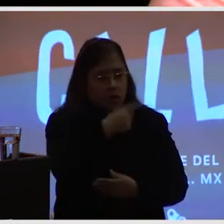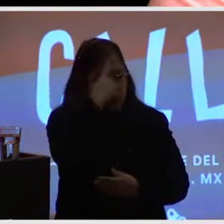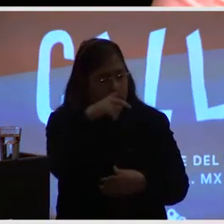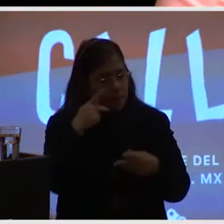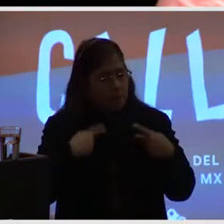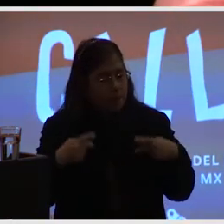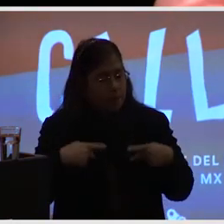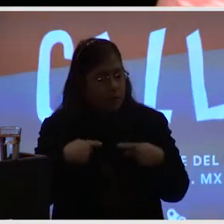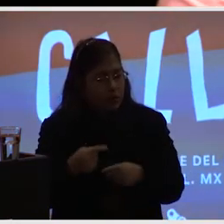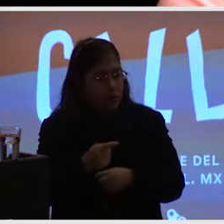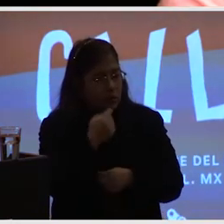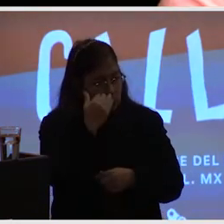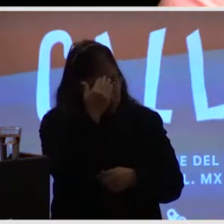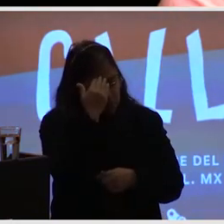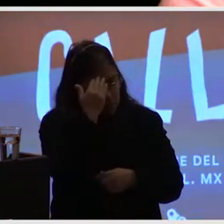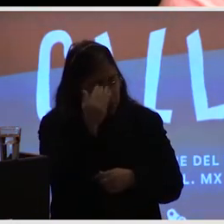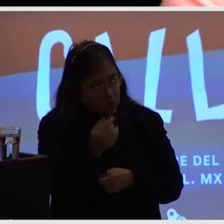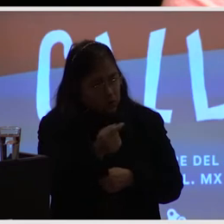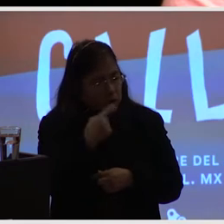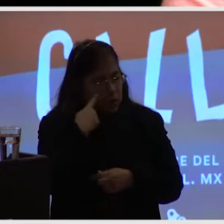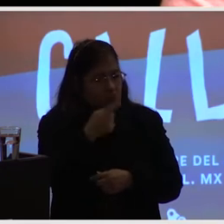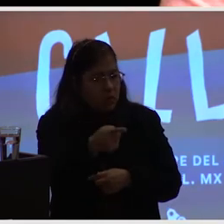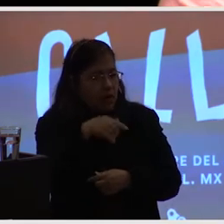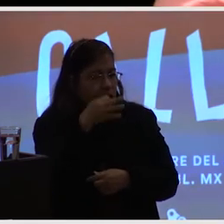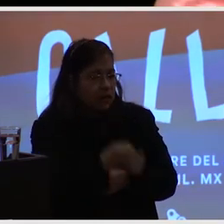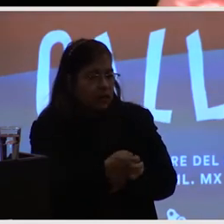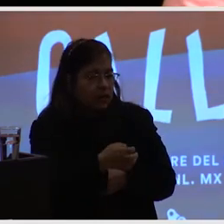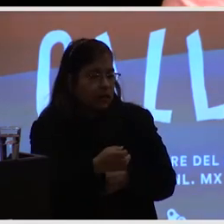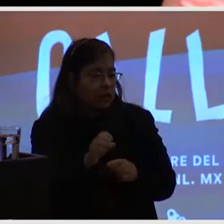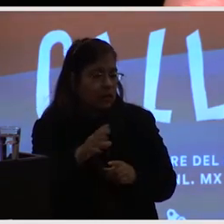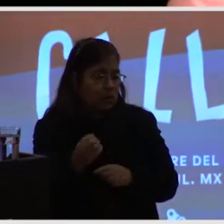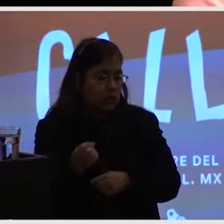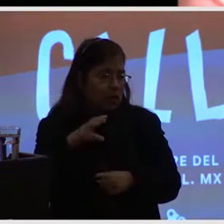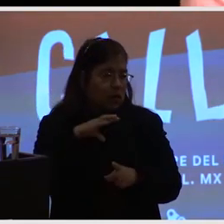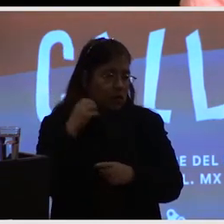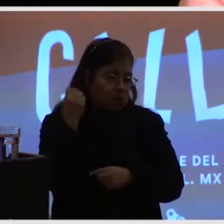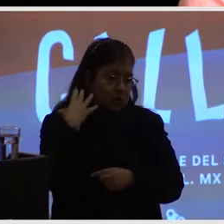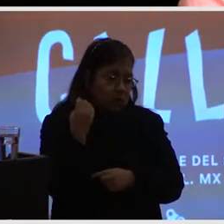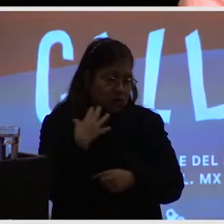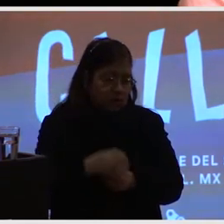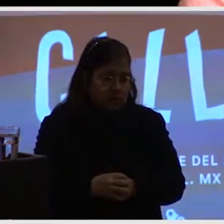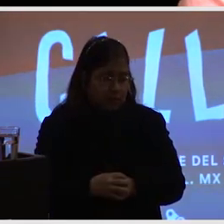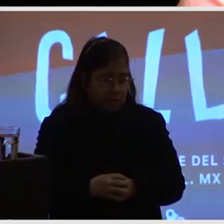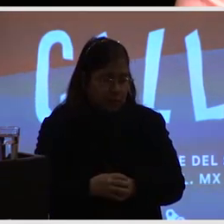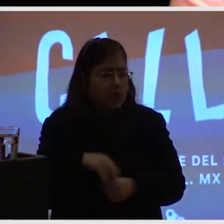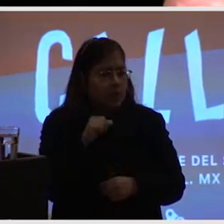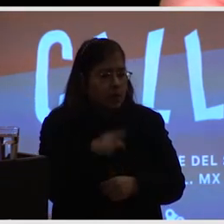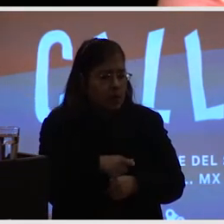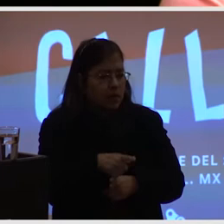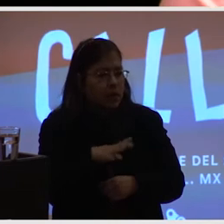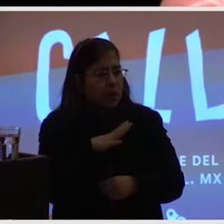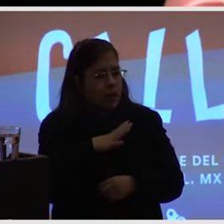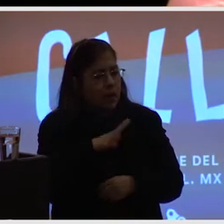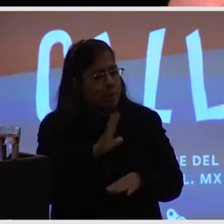creo que es mejor no al final lo que buscamos es que haya mucha reflexión y apostar digamos